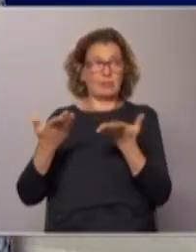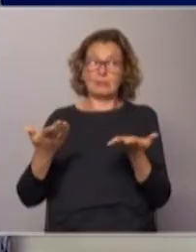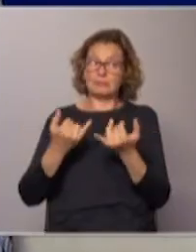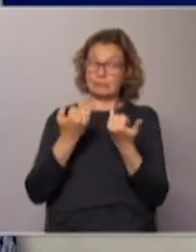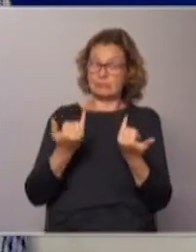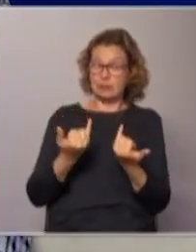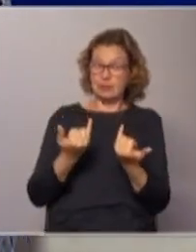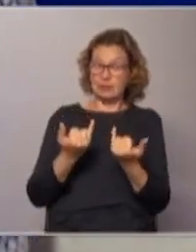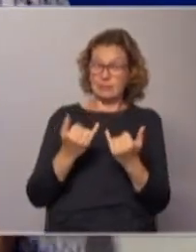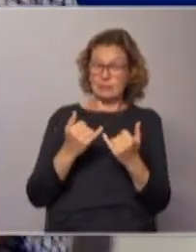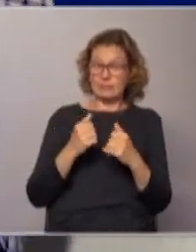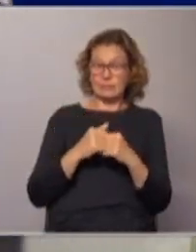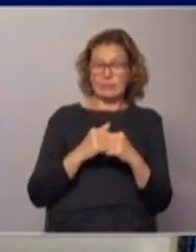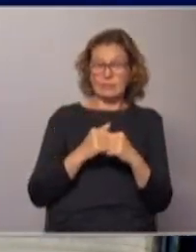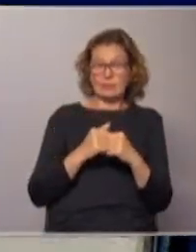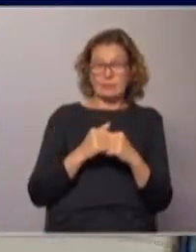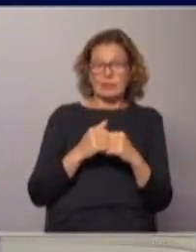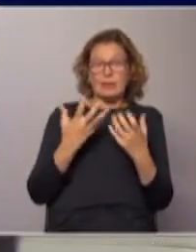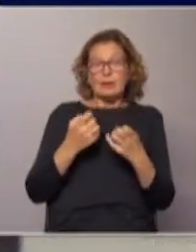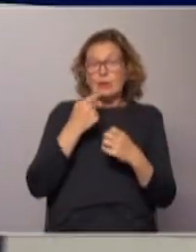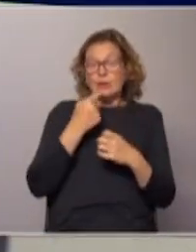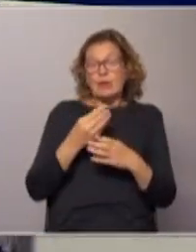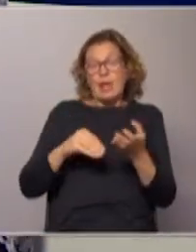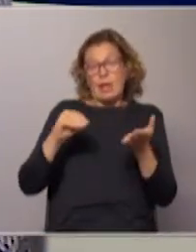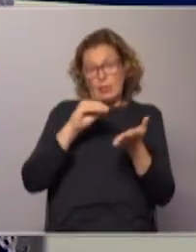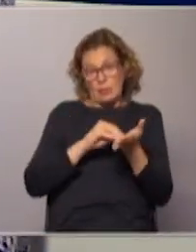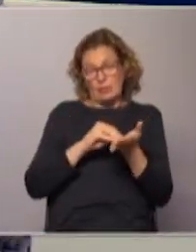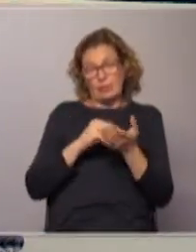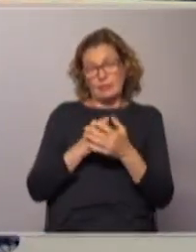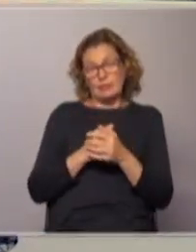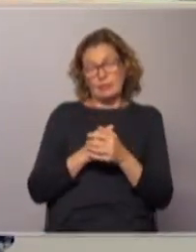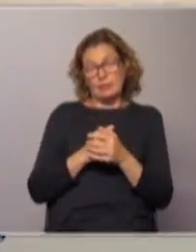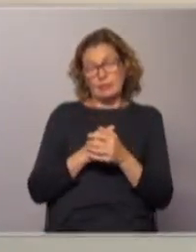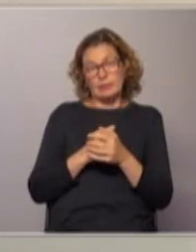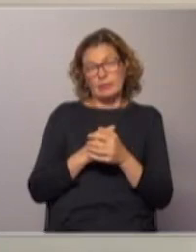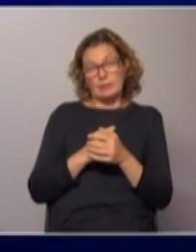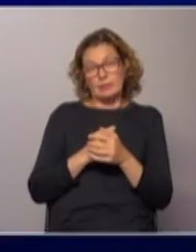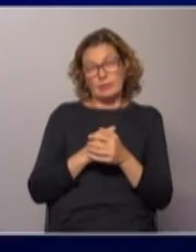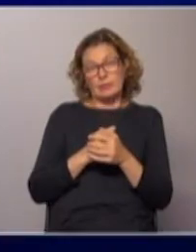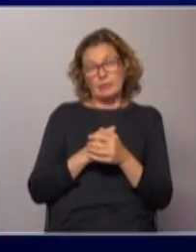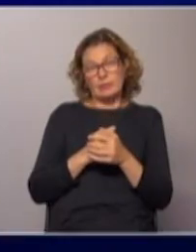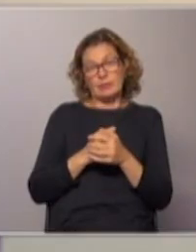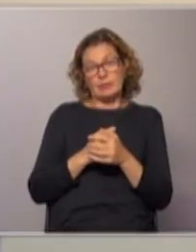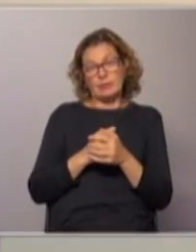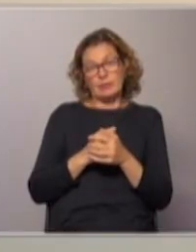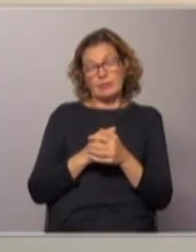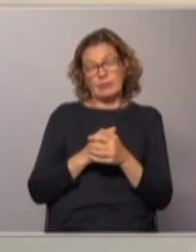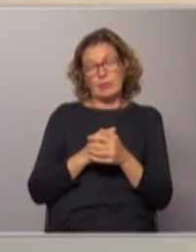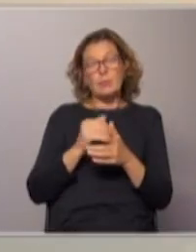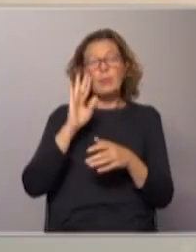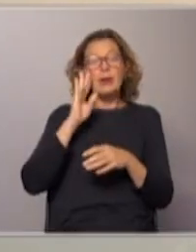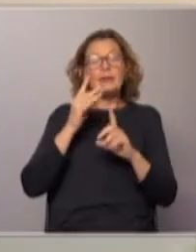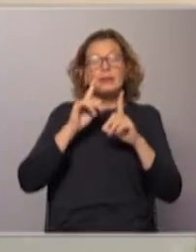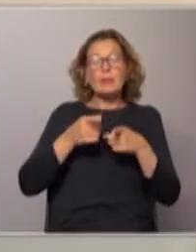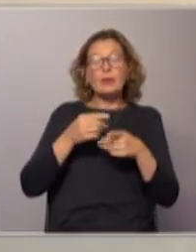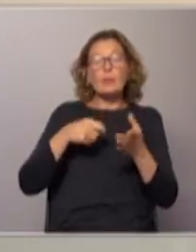éste dice quiero decir además no sé si si si tú querías insistir sobre esto pero que me parece que